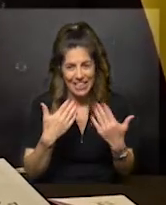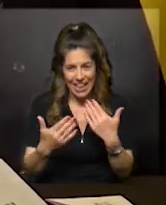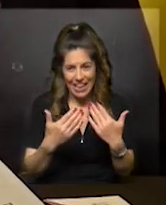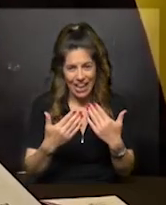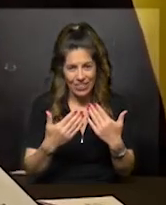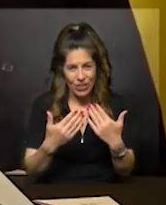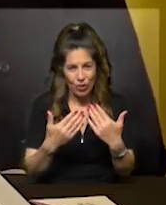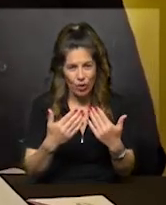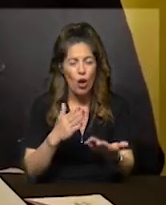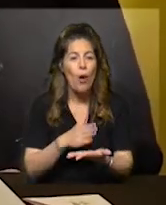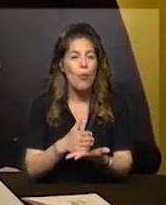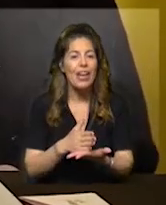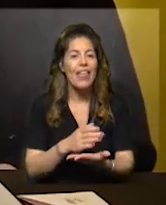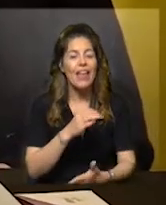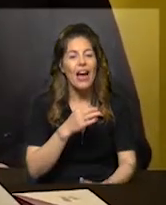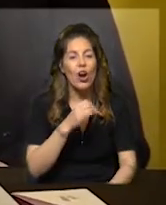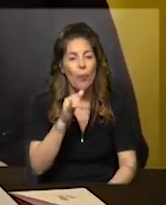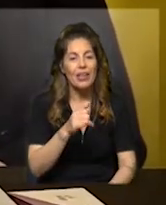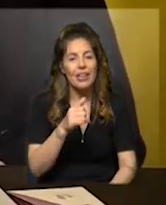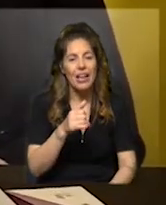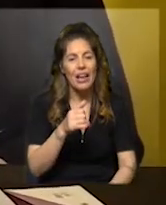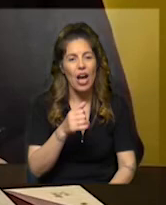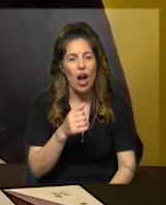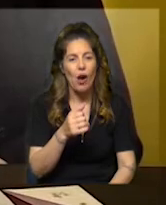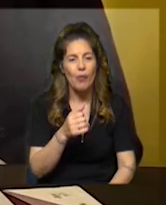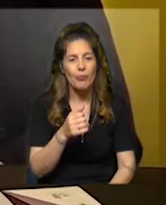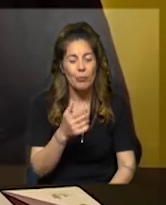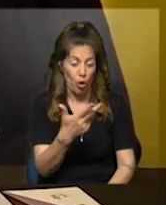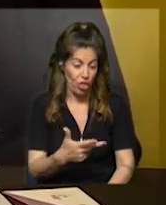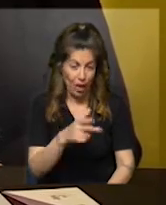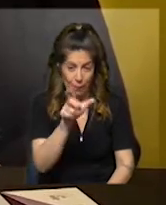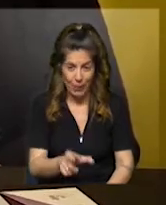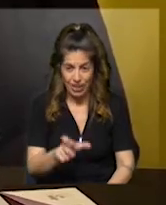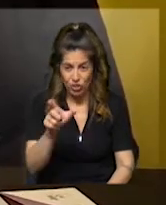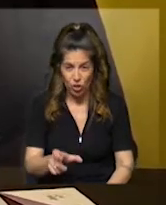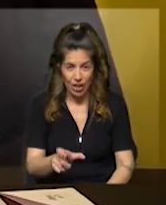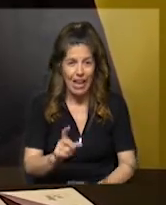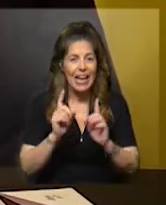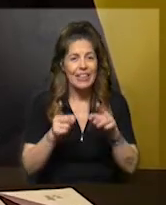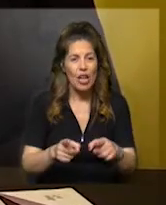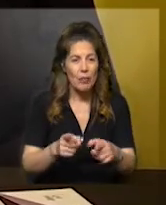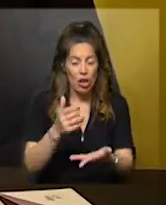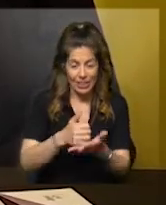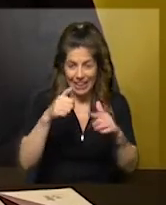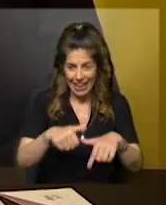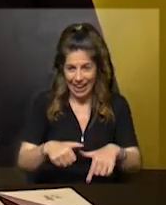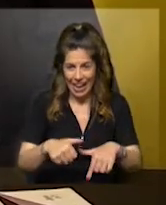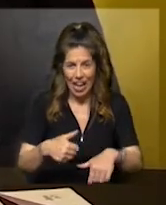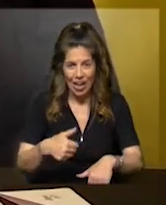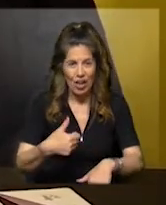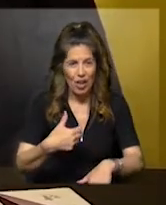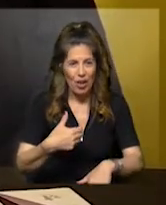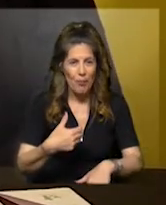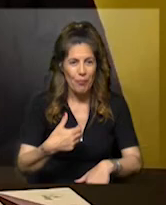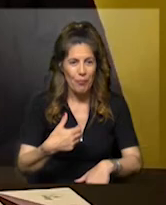moderada por y comentada por Mirta asc Susana aliano y Rubén campero y bueno después también los que estén acá van a llevar su su